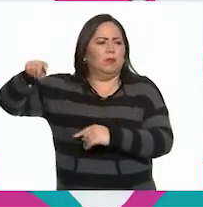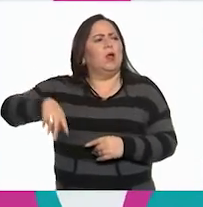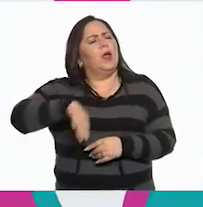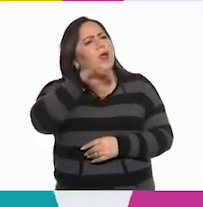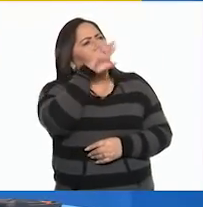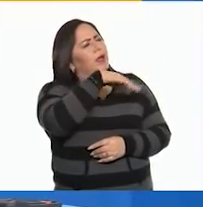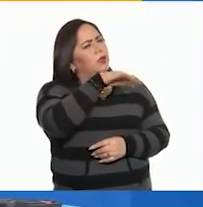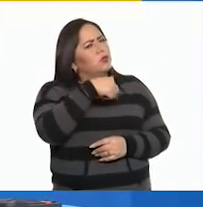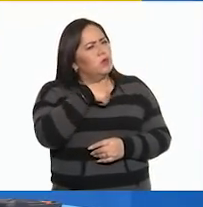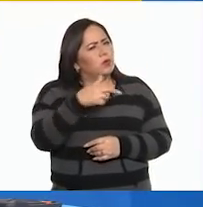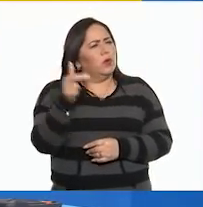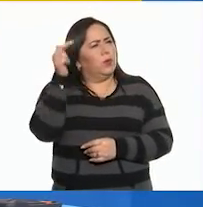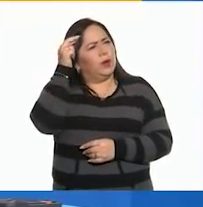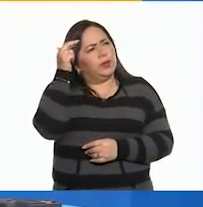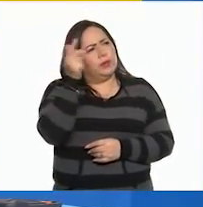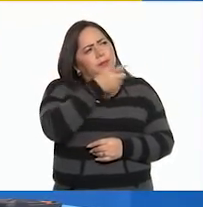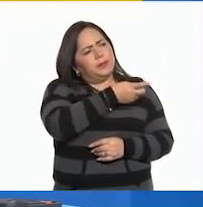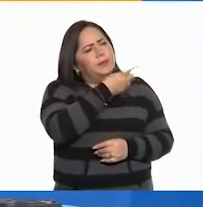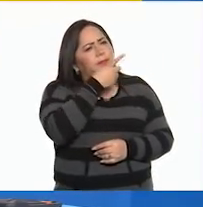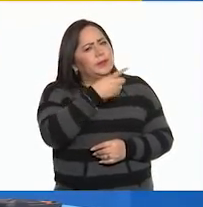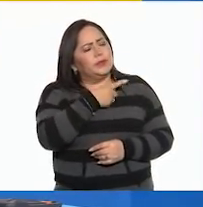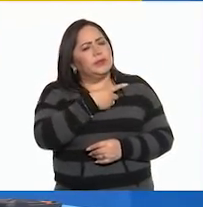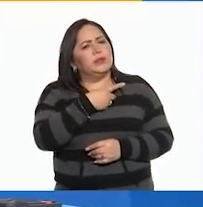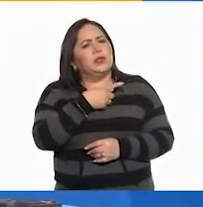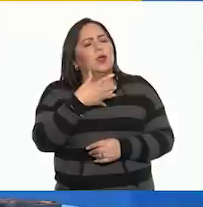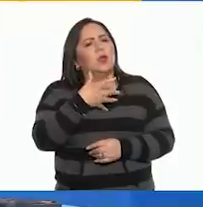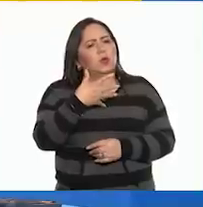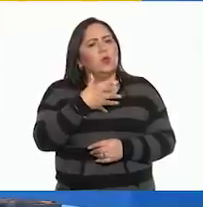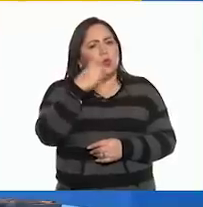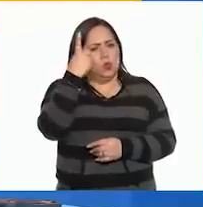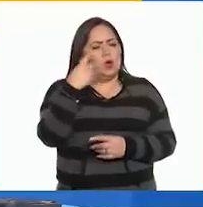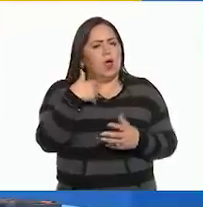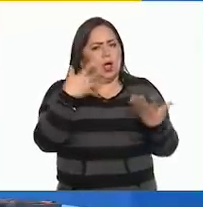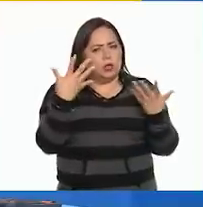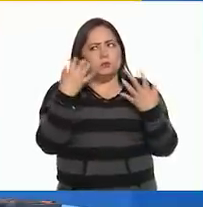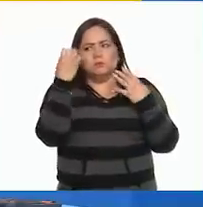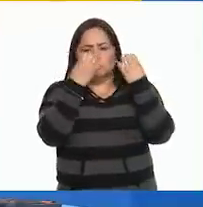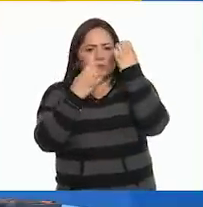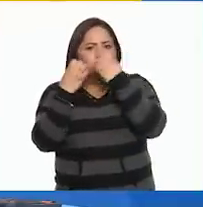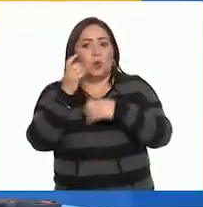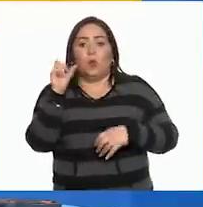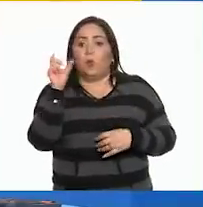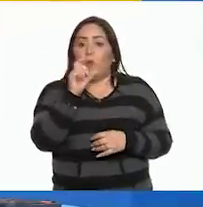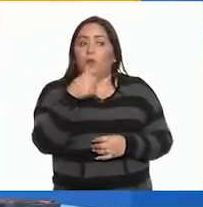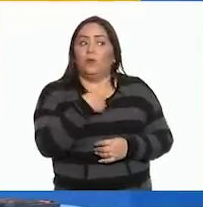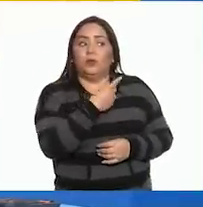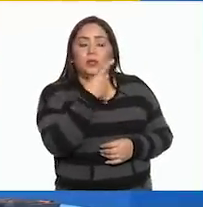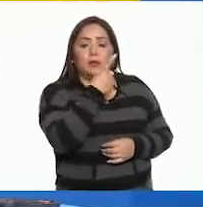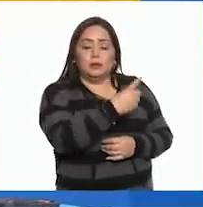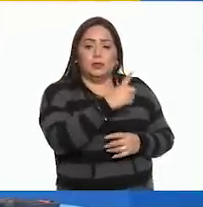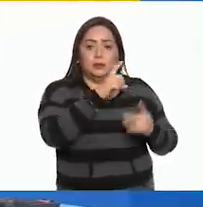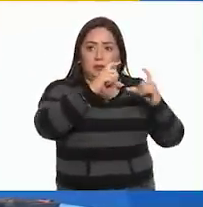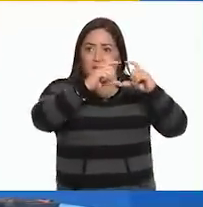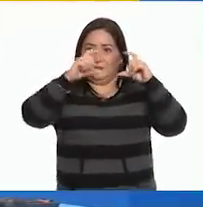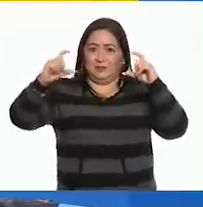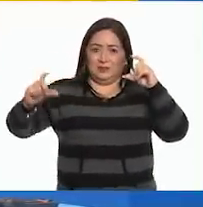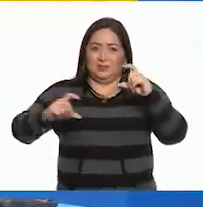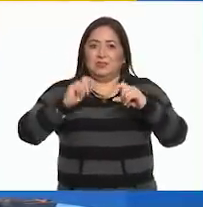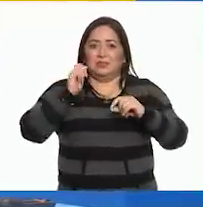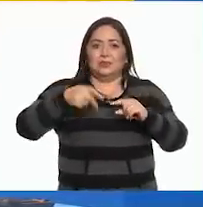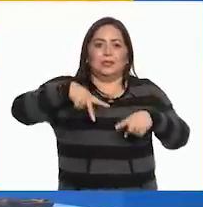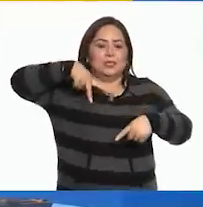Maestro, me acuerdo que me habías dicho que había hecho una buena observación cuando te dije que las figuras de esta sucesión